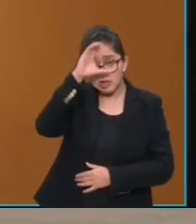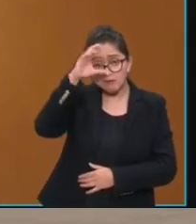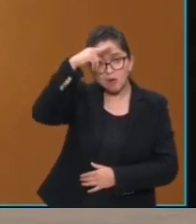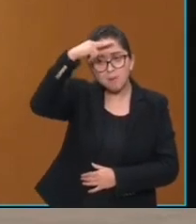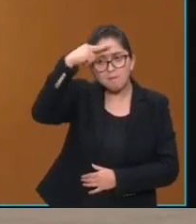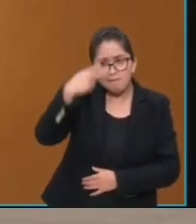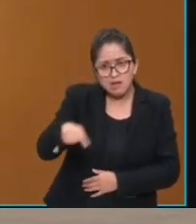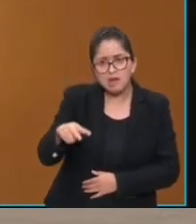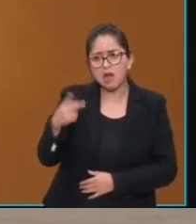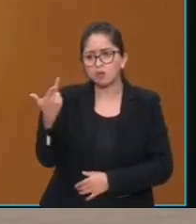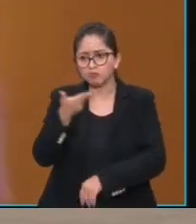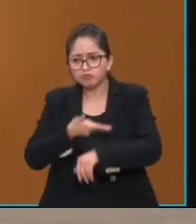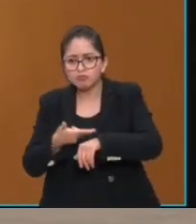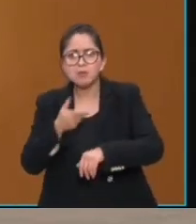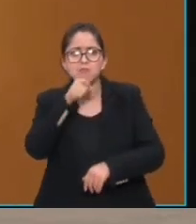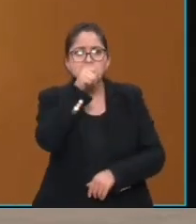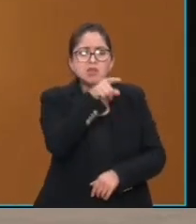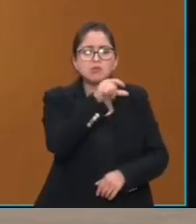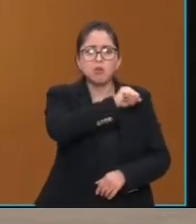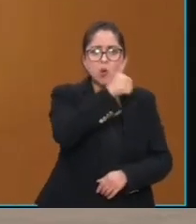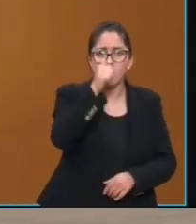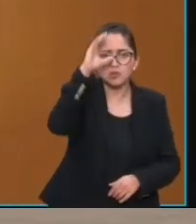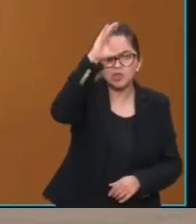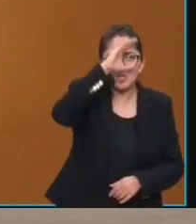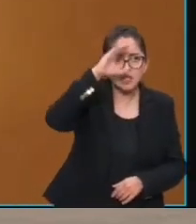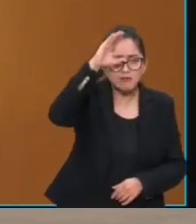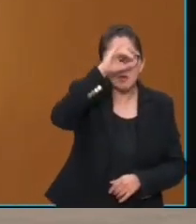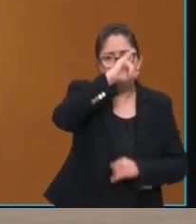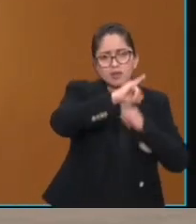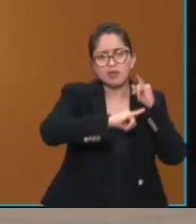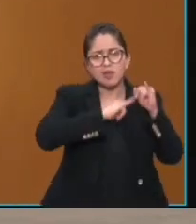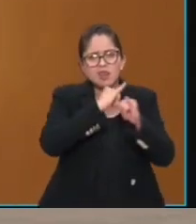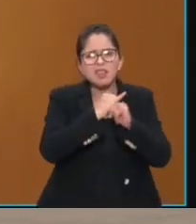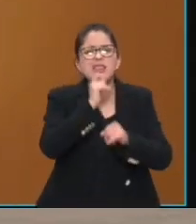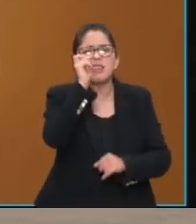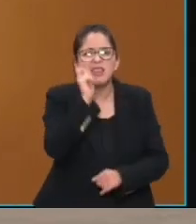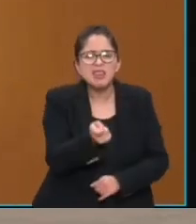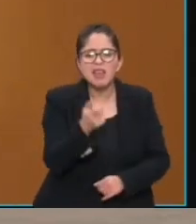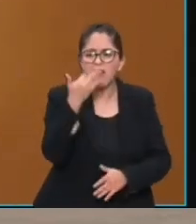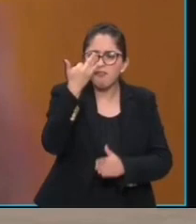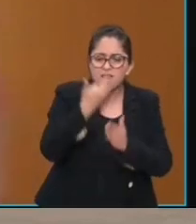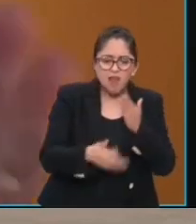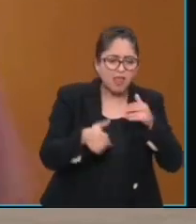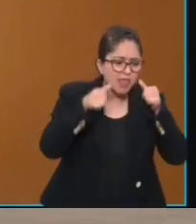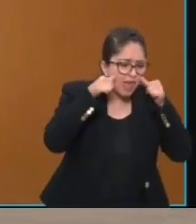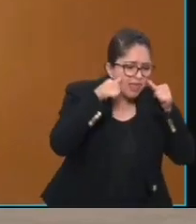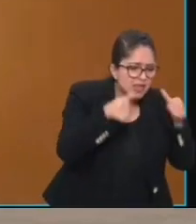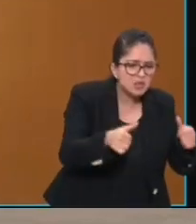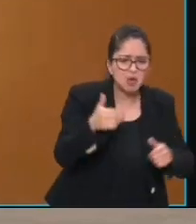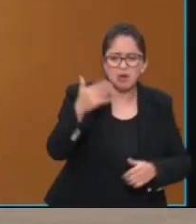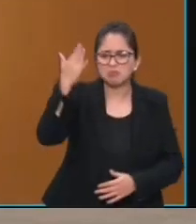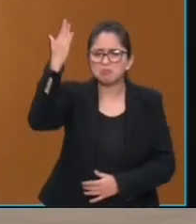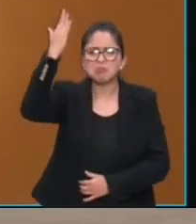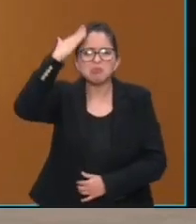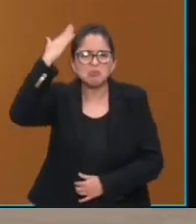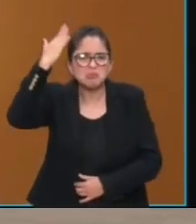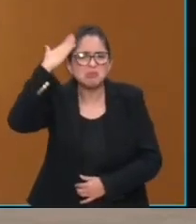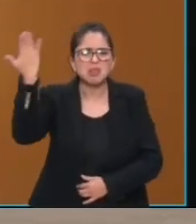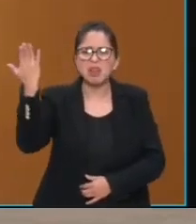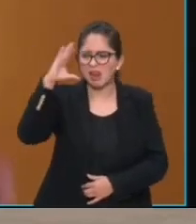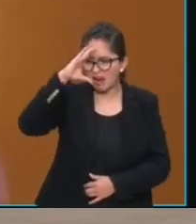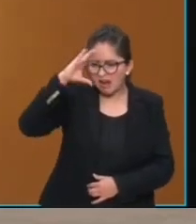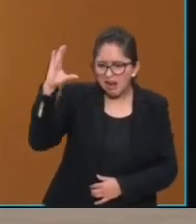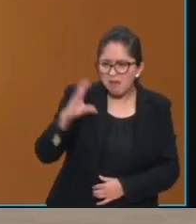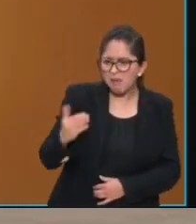e internacionales, porque la miopía, la falta de liderazgo, la criminalidad con la que se manejaron